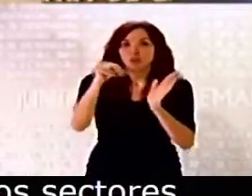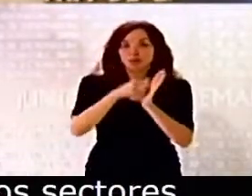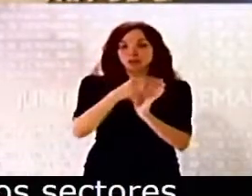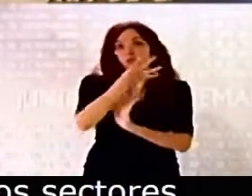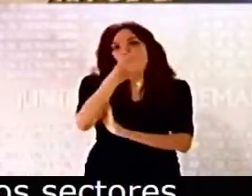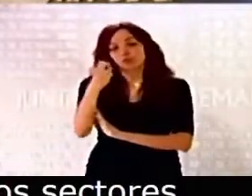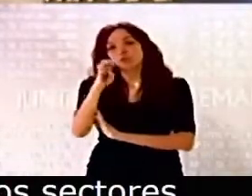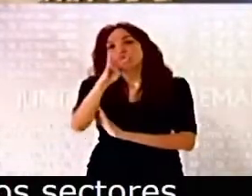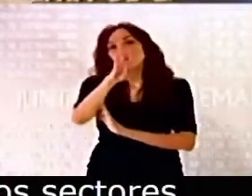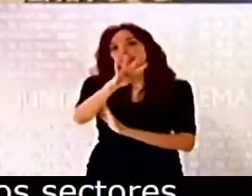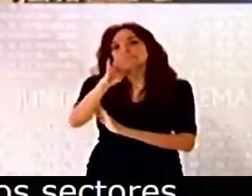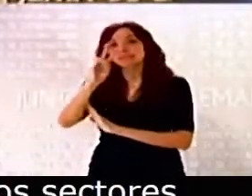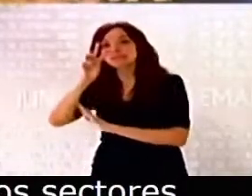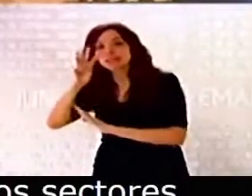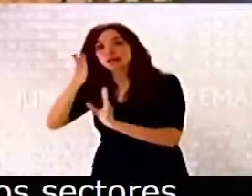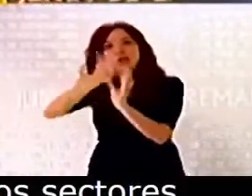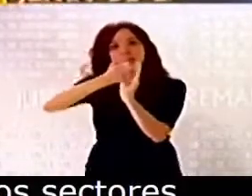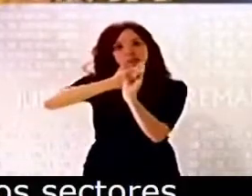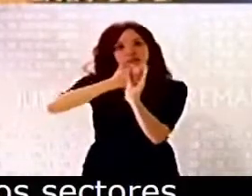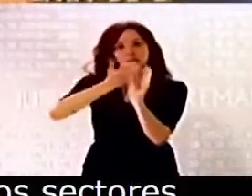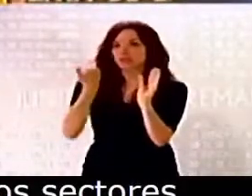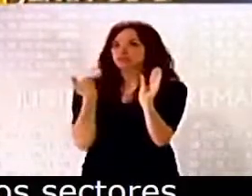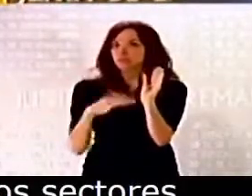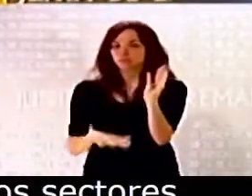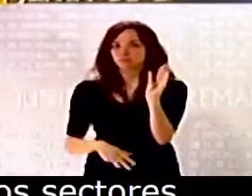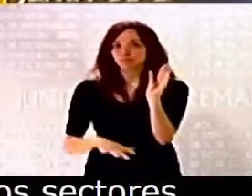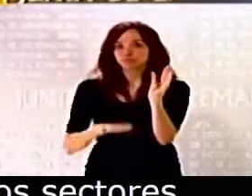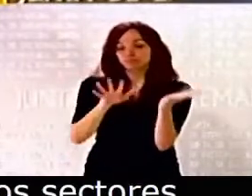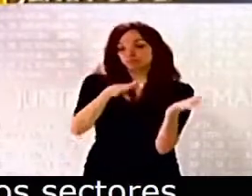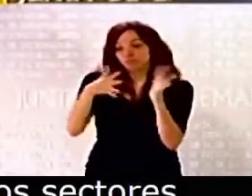expedientes por un importe de